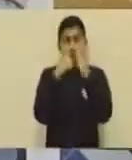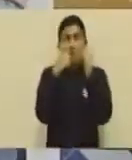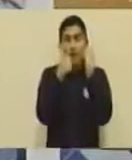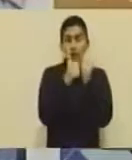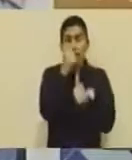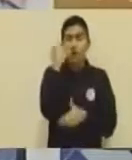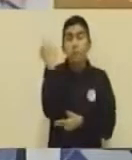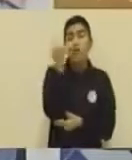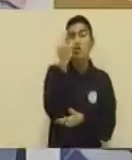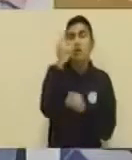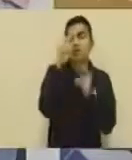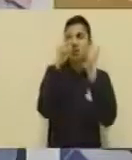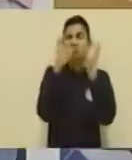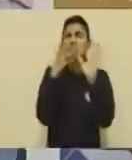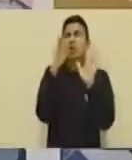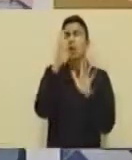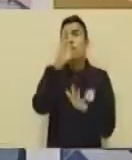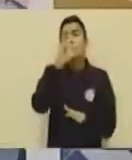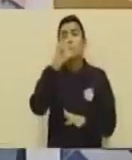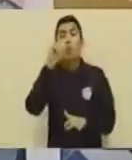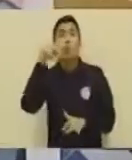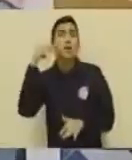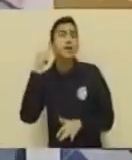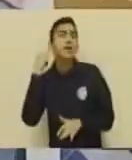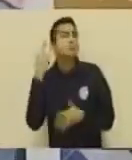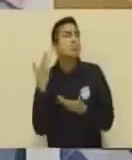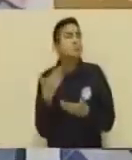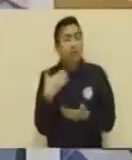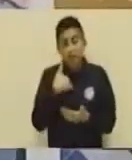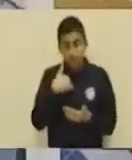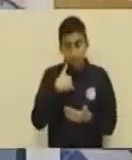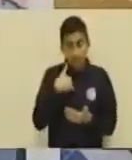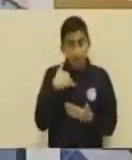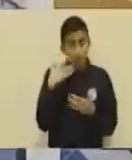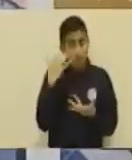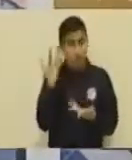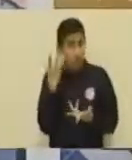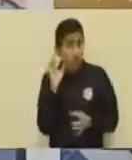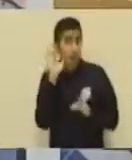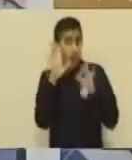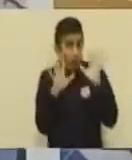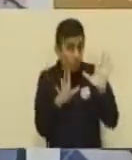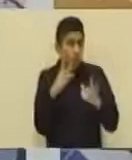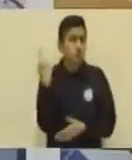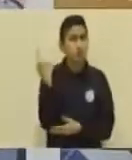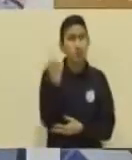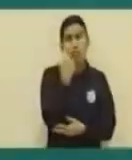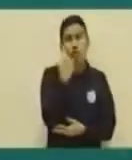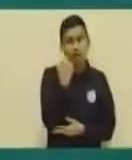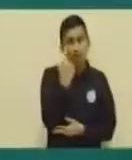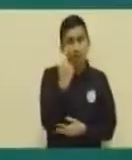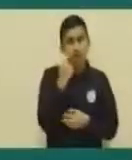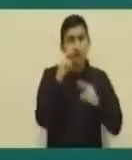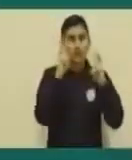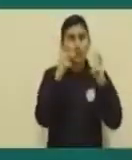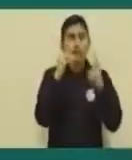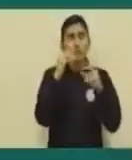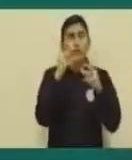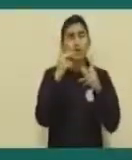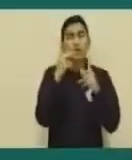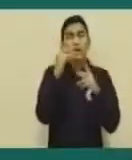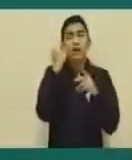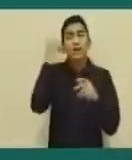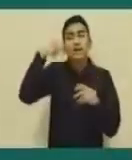bullying. En el bullying hay algunos aspectos importantes. Es la indefensión. El que